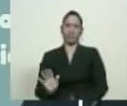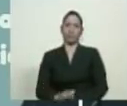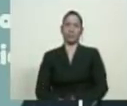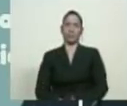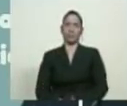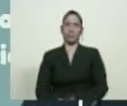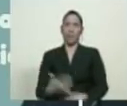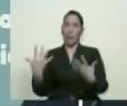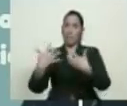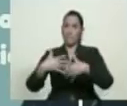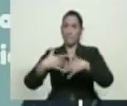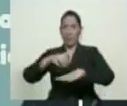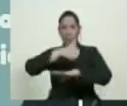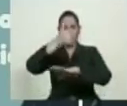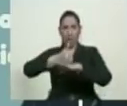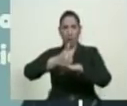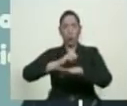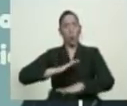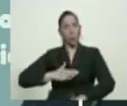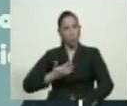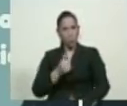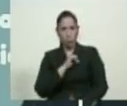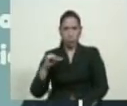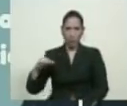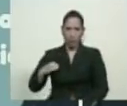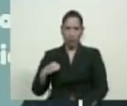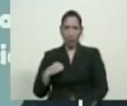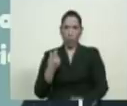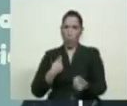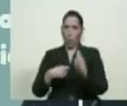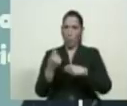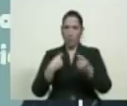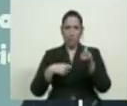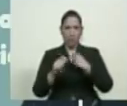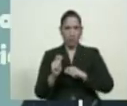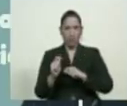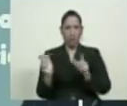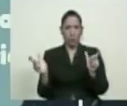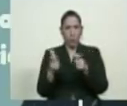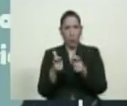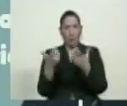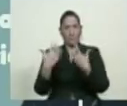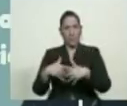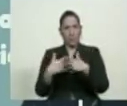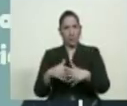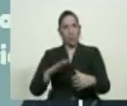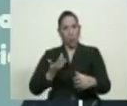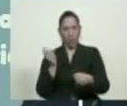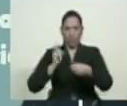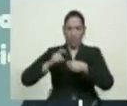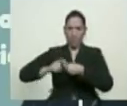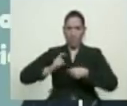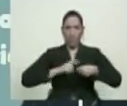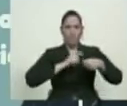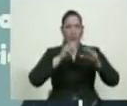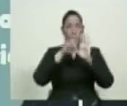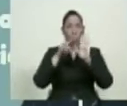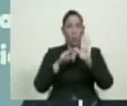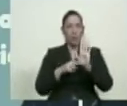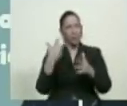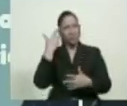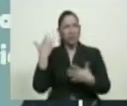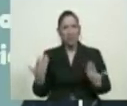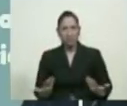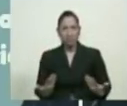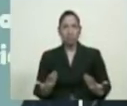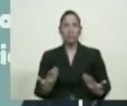las empresarias y empresarios privados, los comerciantes, la pequeña y mediana industria, pues incorporen su nómina. ¿Para qué? Para que